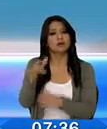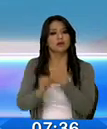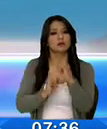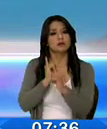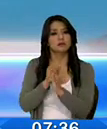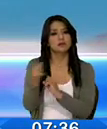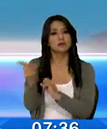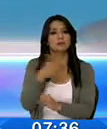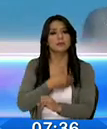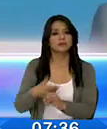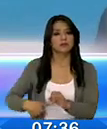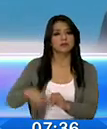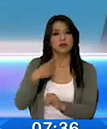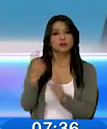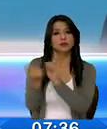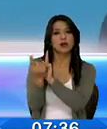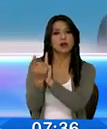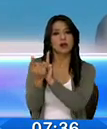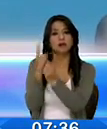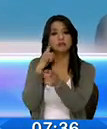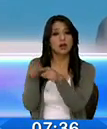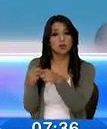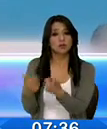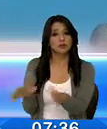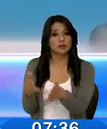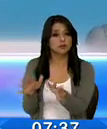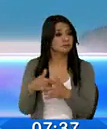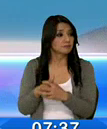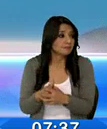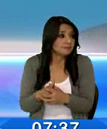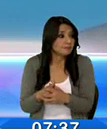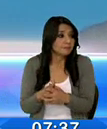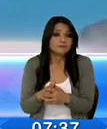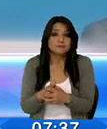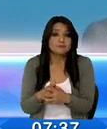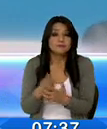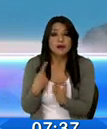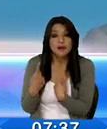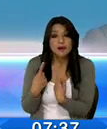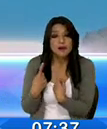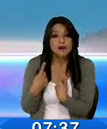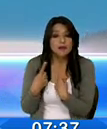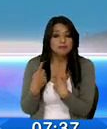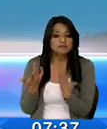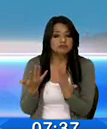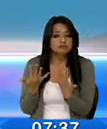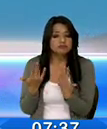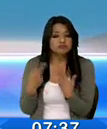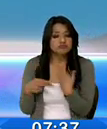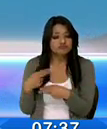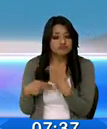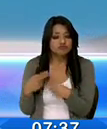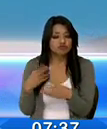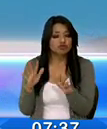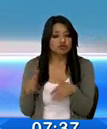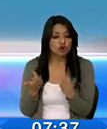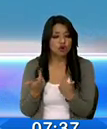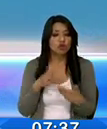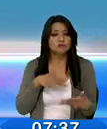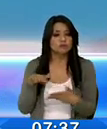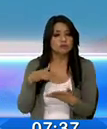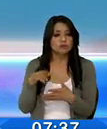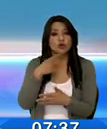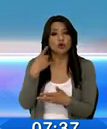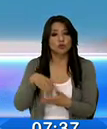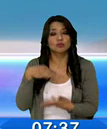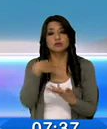reunirse con Putin, a donde no llegaron a ningún tipo de acuerdos. Lo que negociaron fue la exportación de